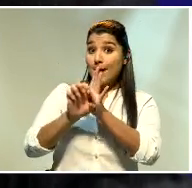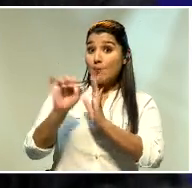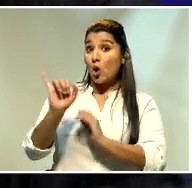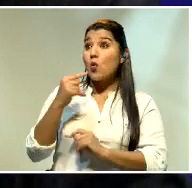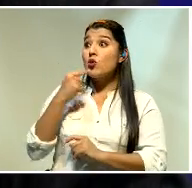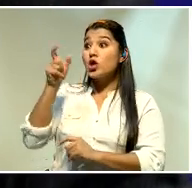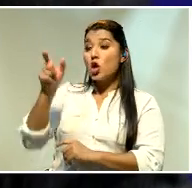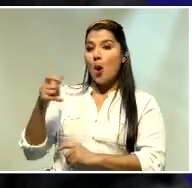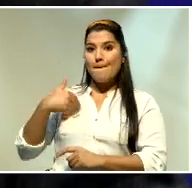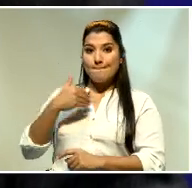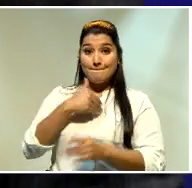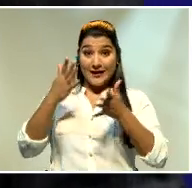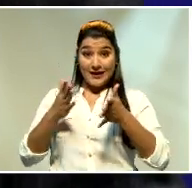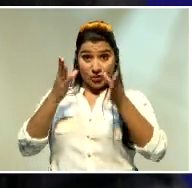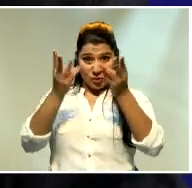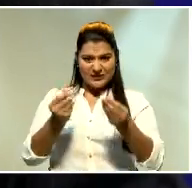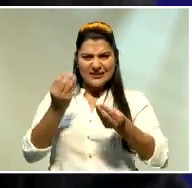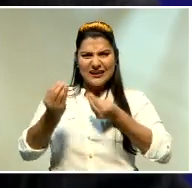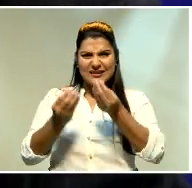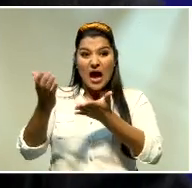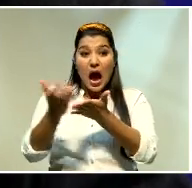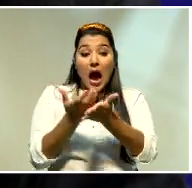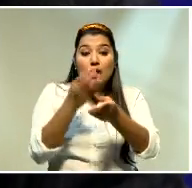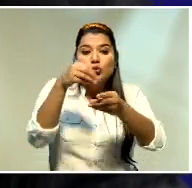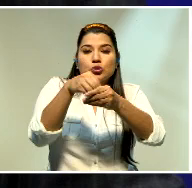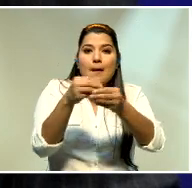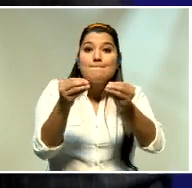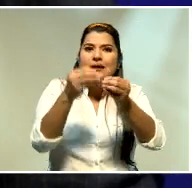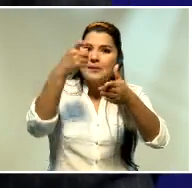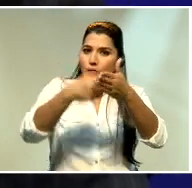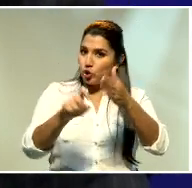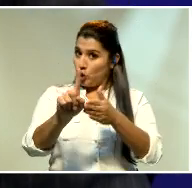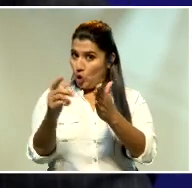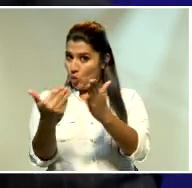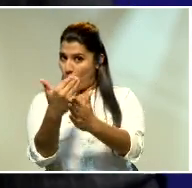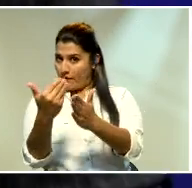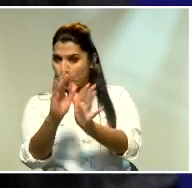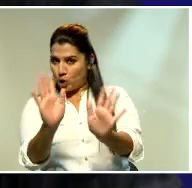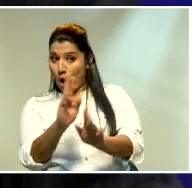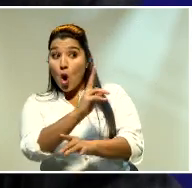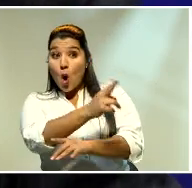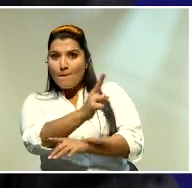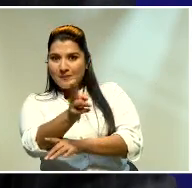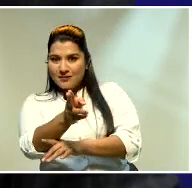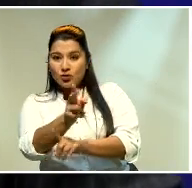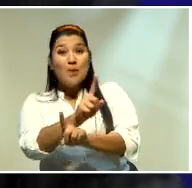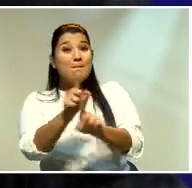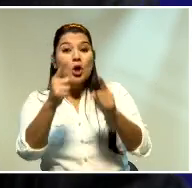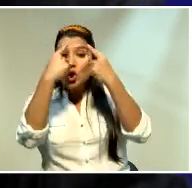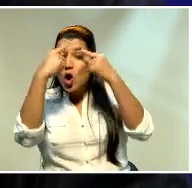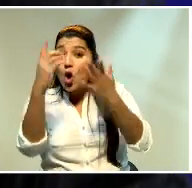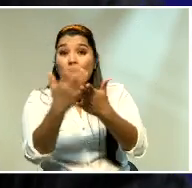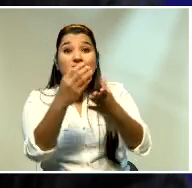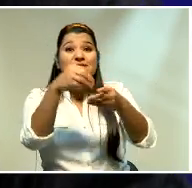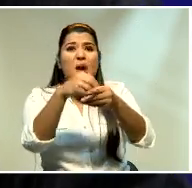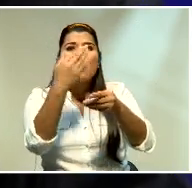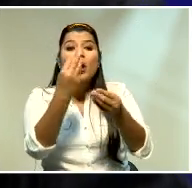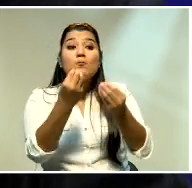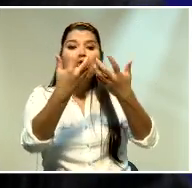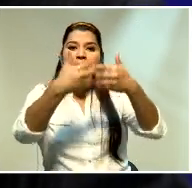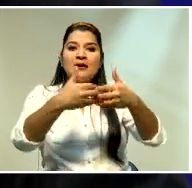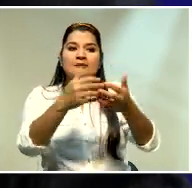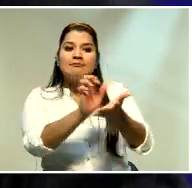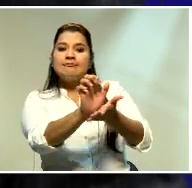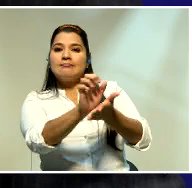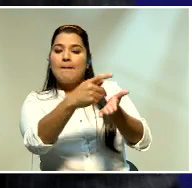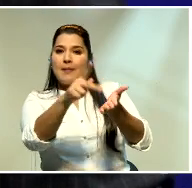Hacienda, recaudar más impuestos, no nuevos, sino los que ya existen, pero no se recaudan por evasión. Hemos lanzado un programa muy